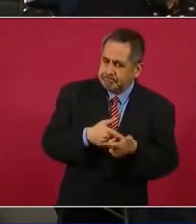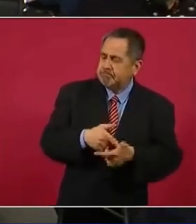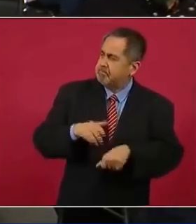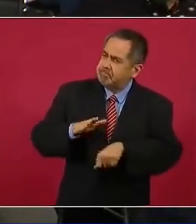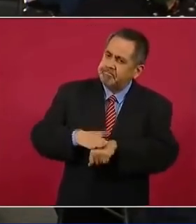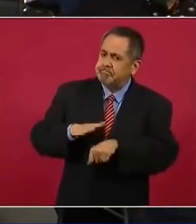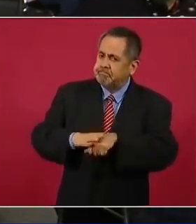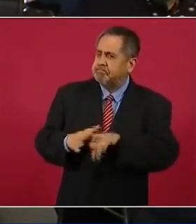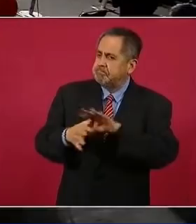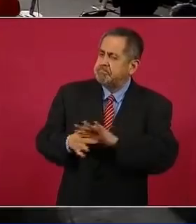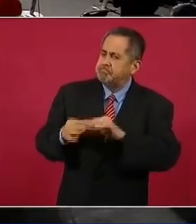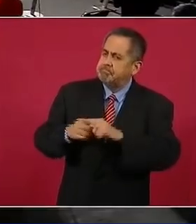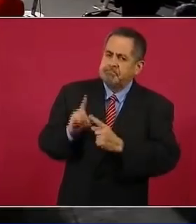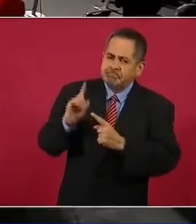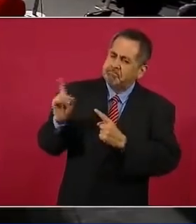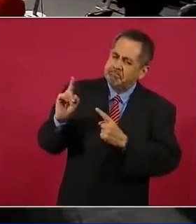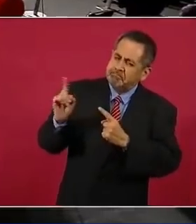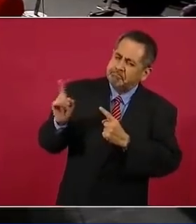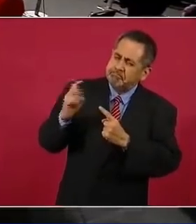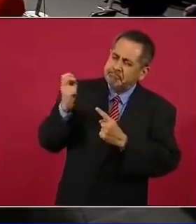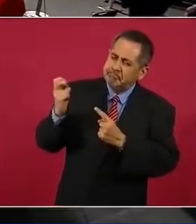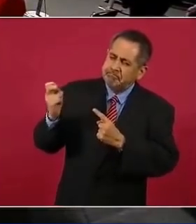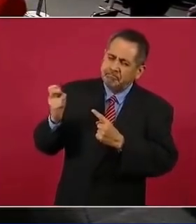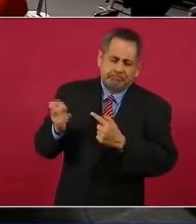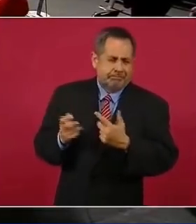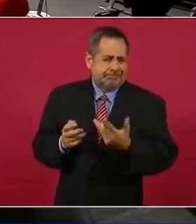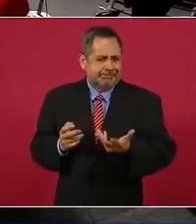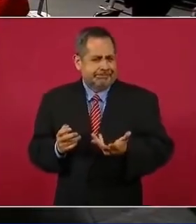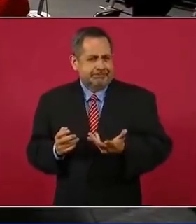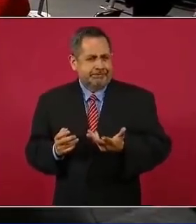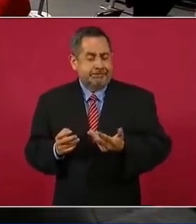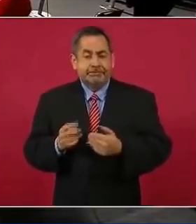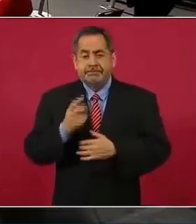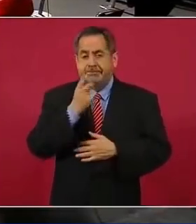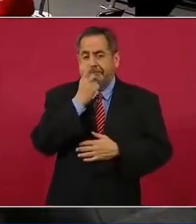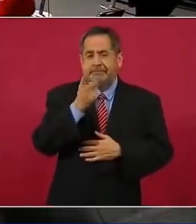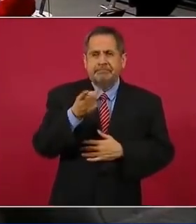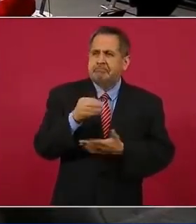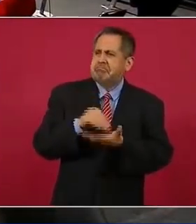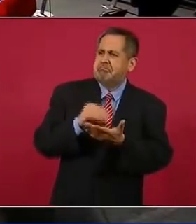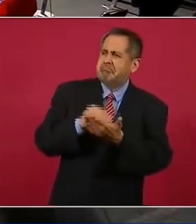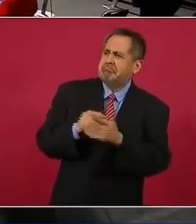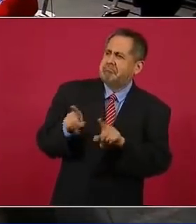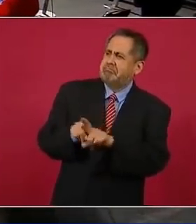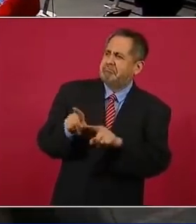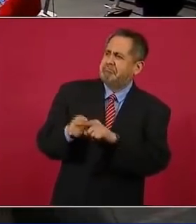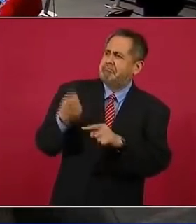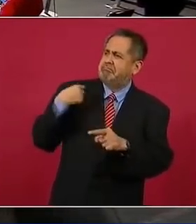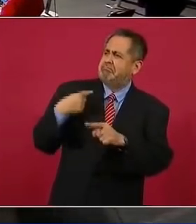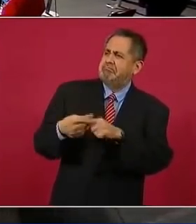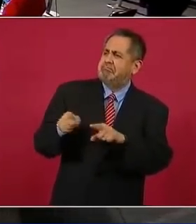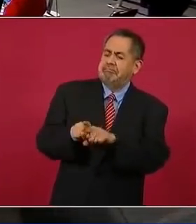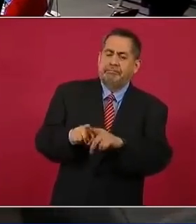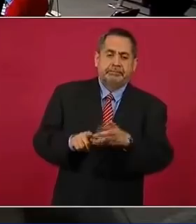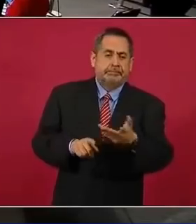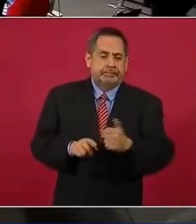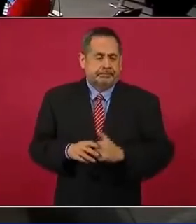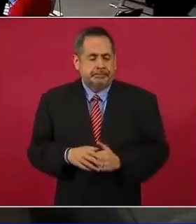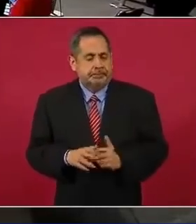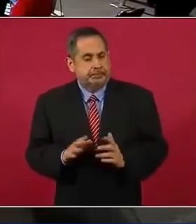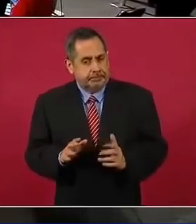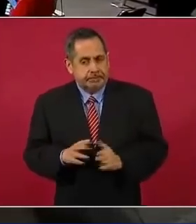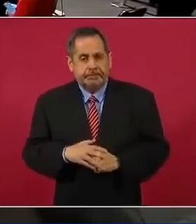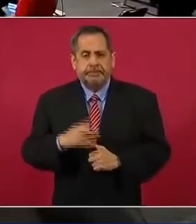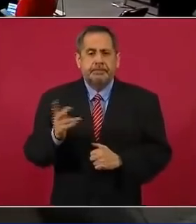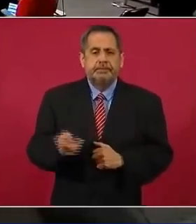habla de que no se ha variado en esto, sin embargo, se insiste. Yo